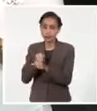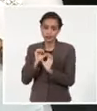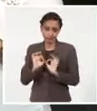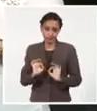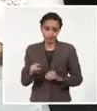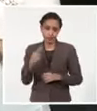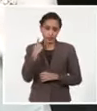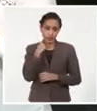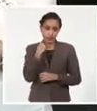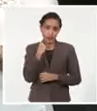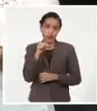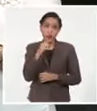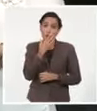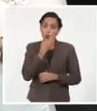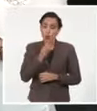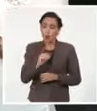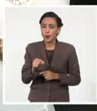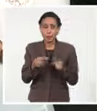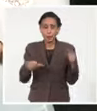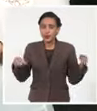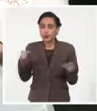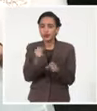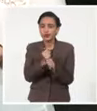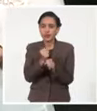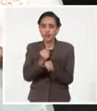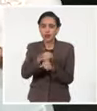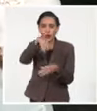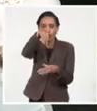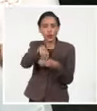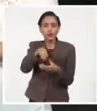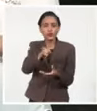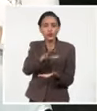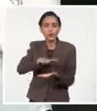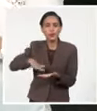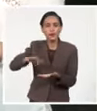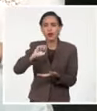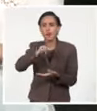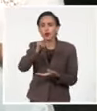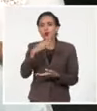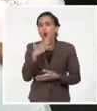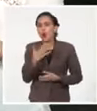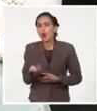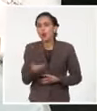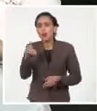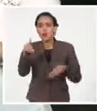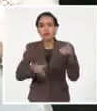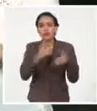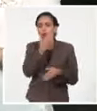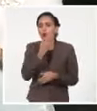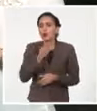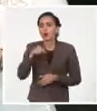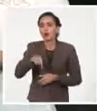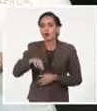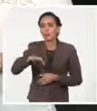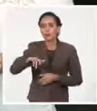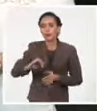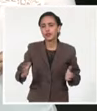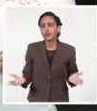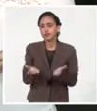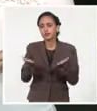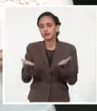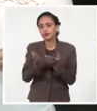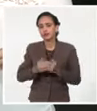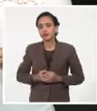juventud la caracteriza el trabajo desde el barrio. ¿Cómo entonces ha sido la participación de la juventud acá en Pinar del Río a raíz de la recuperación?